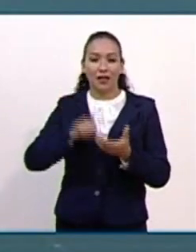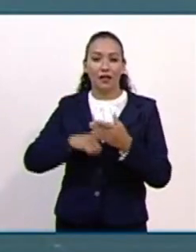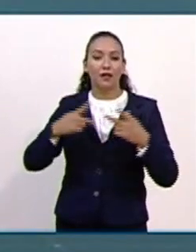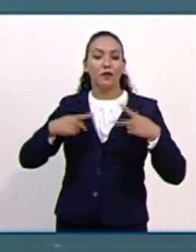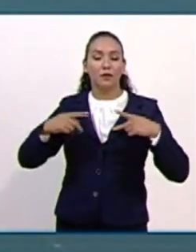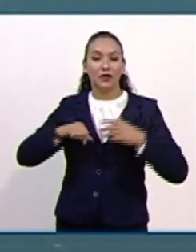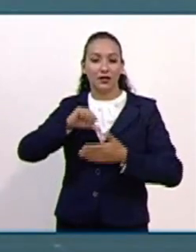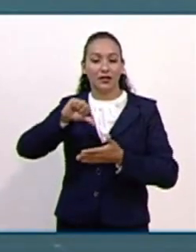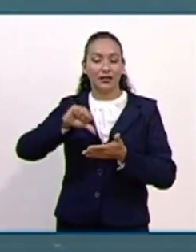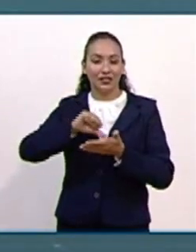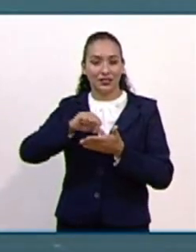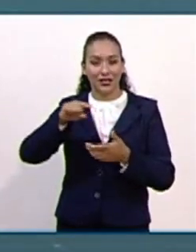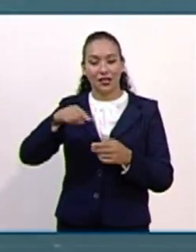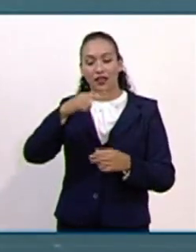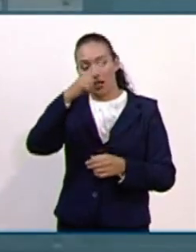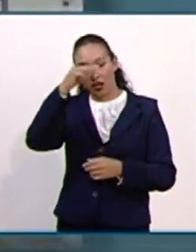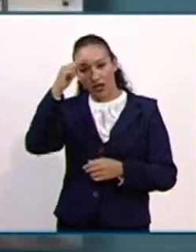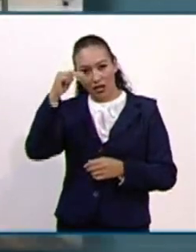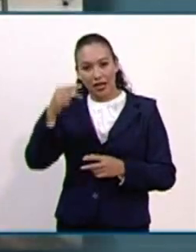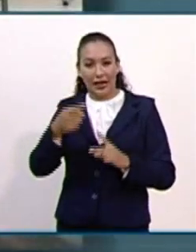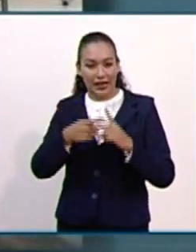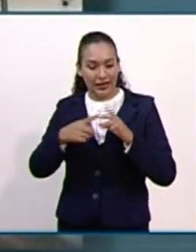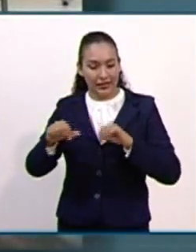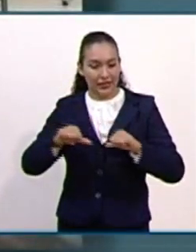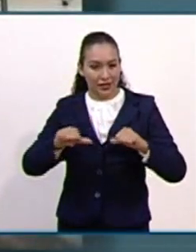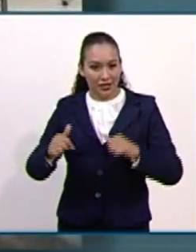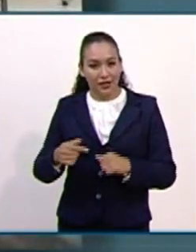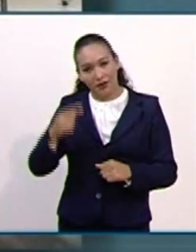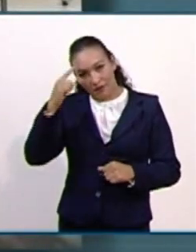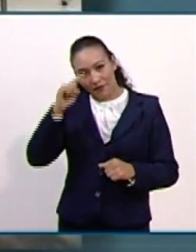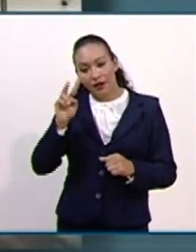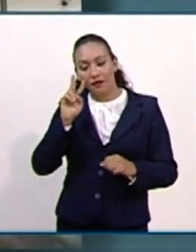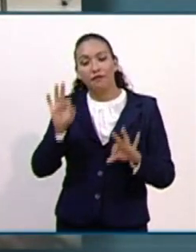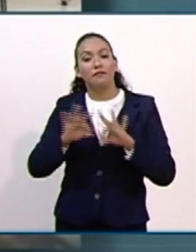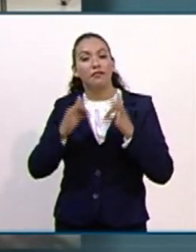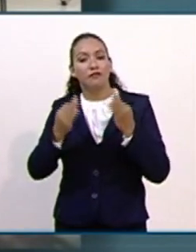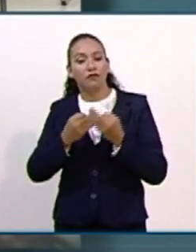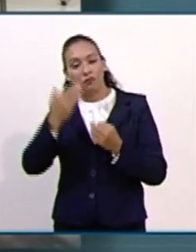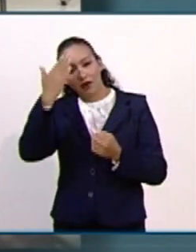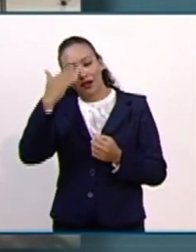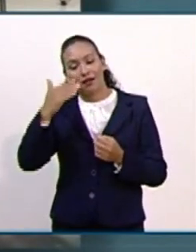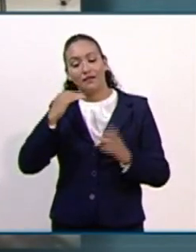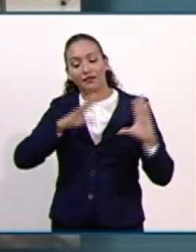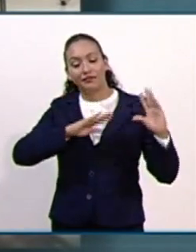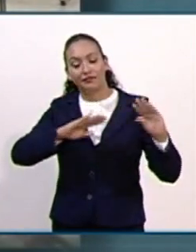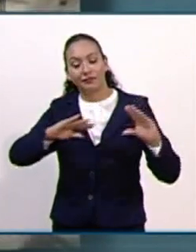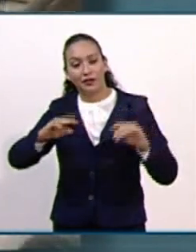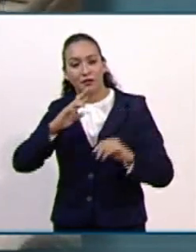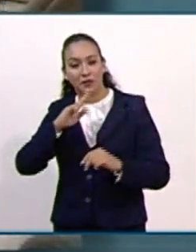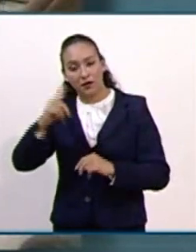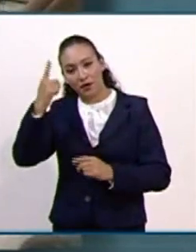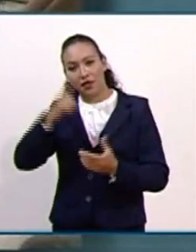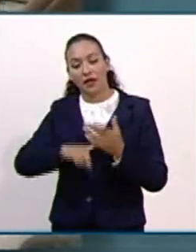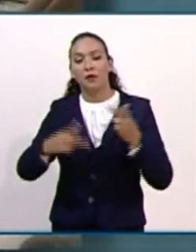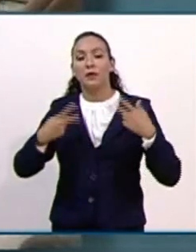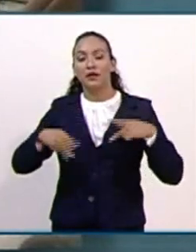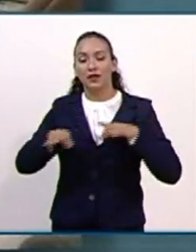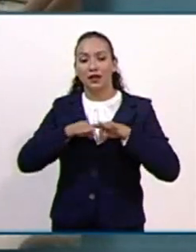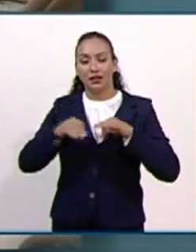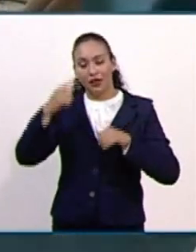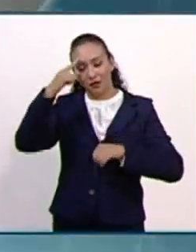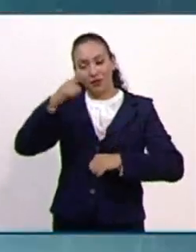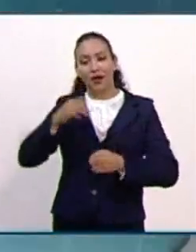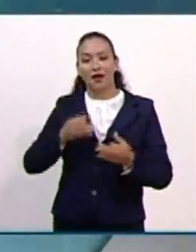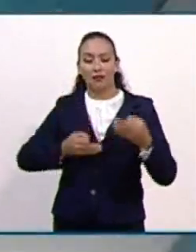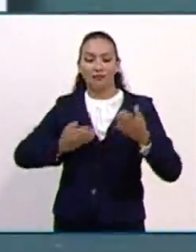Convivencia Familiar de Nayarit como parte de las acciones para mejorar las competencias de servidoras y servidores judiciales en la impartición de